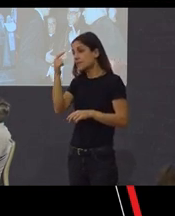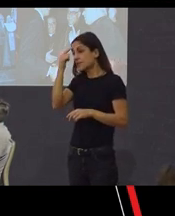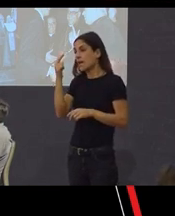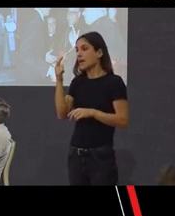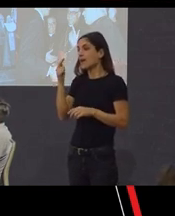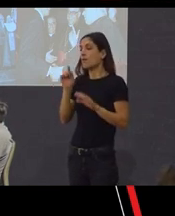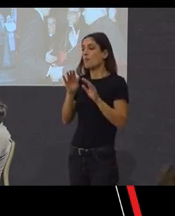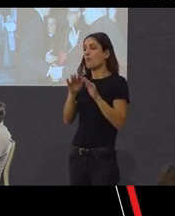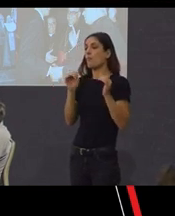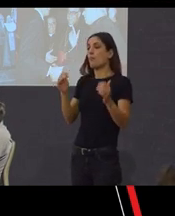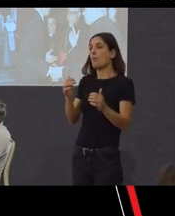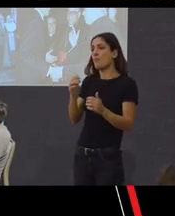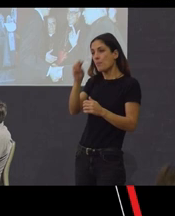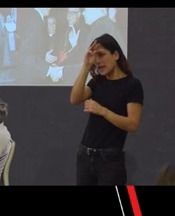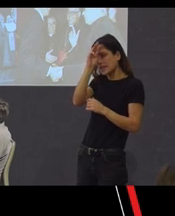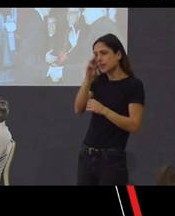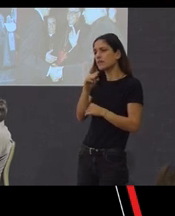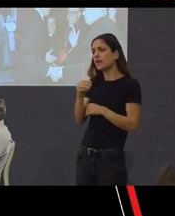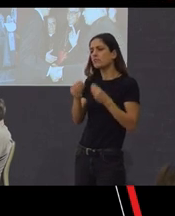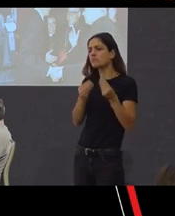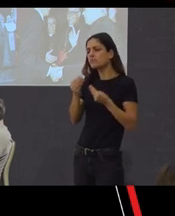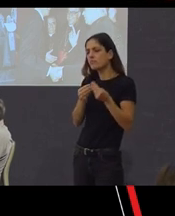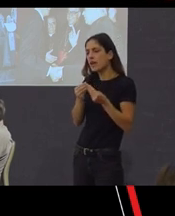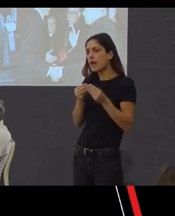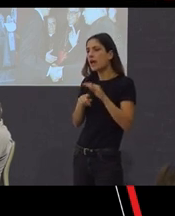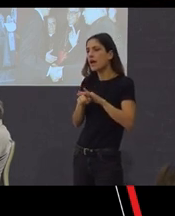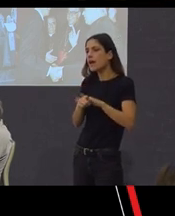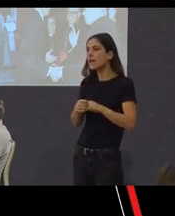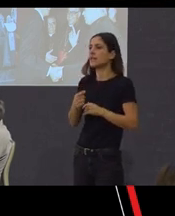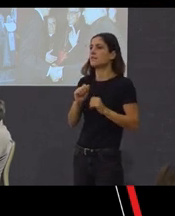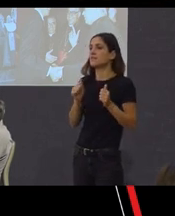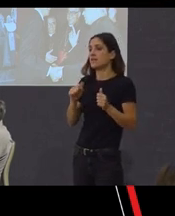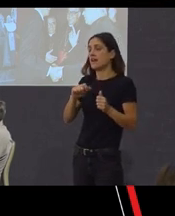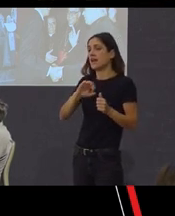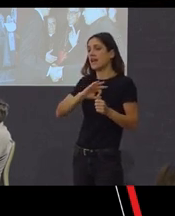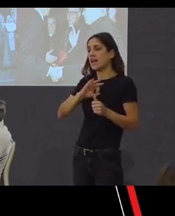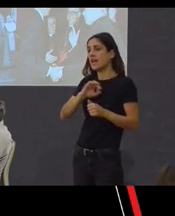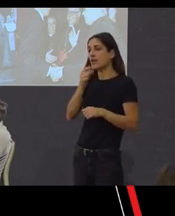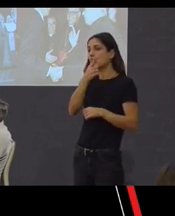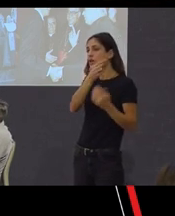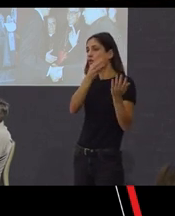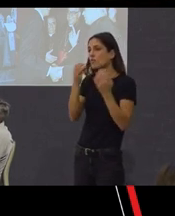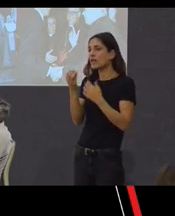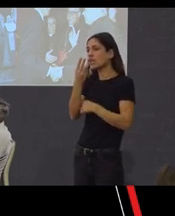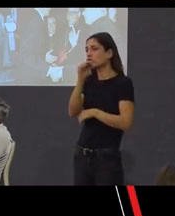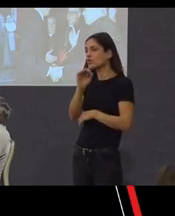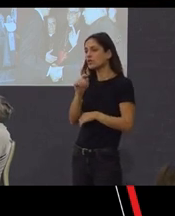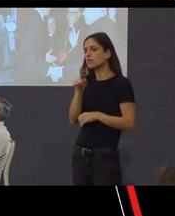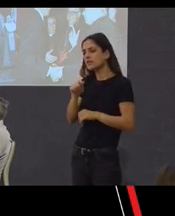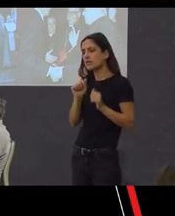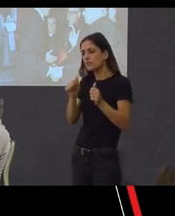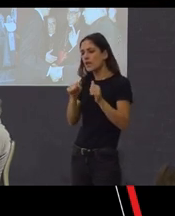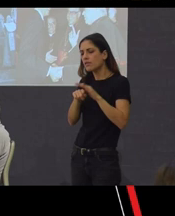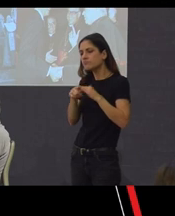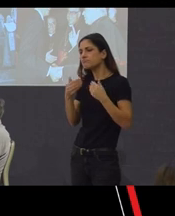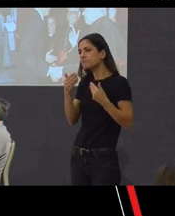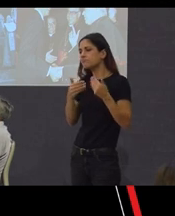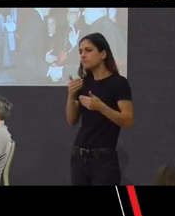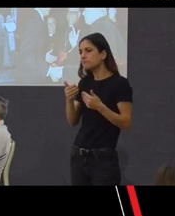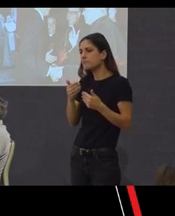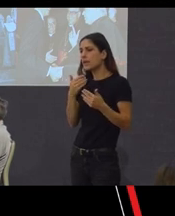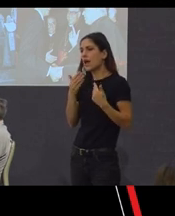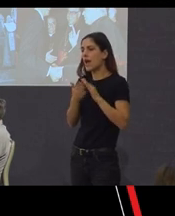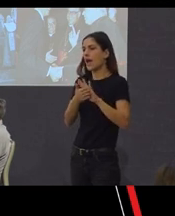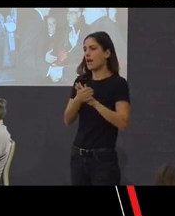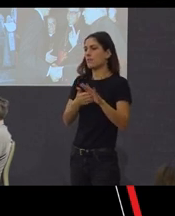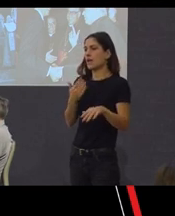facer dende xaneiro de 1930. En xaneiro de 1930, o Vaticano xa está negociando cunha posibilidade,